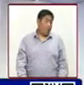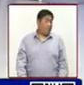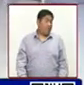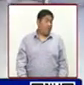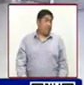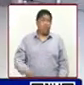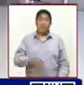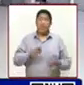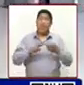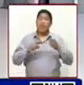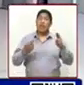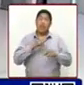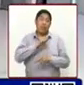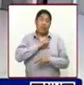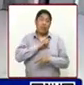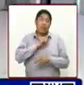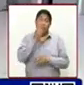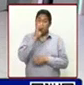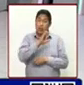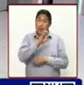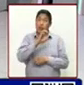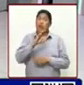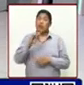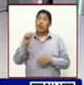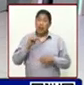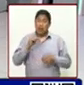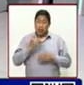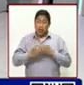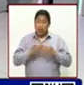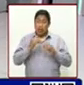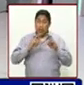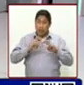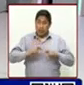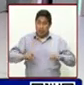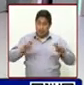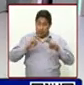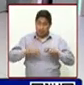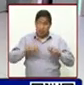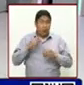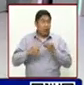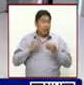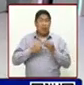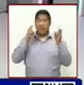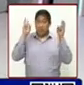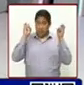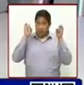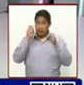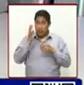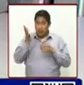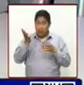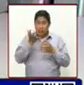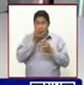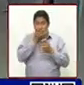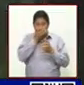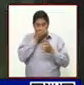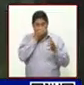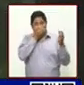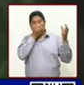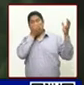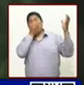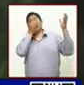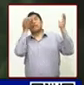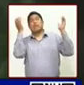El Comando Regional de la Policía del Trópico de Cochabamba avanza, por supuesto, en las investigaciones sobre este caso de secuestro.